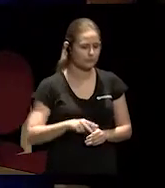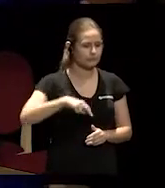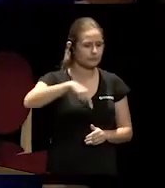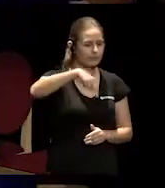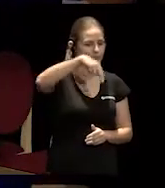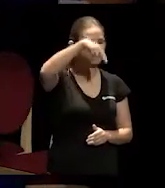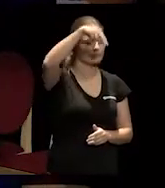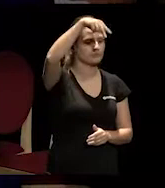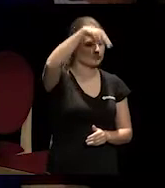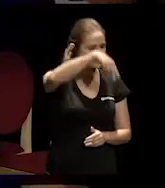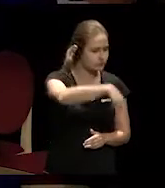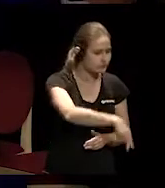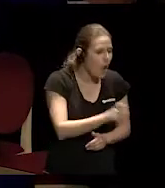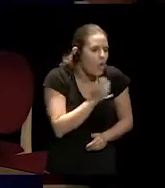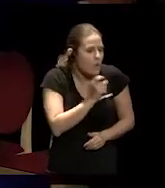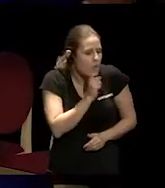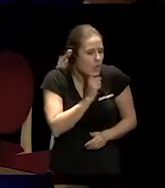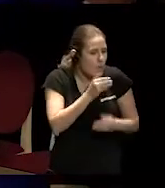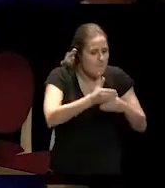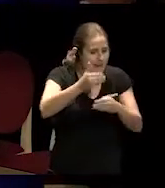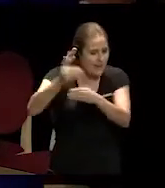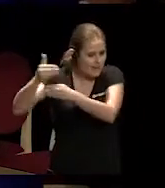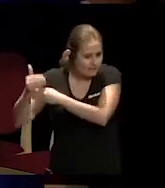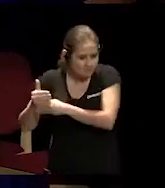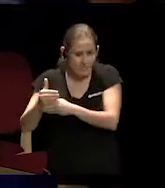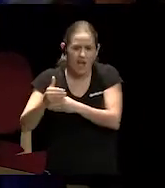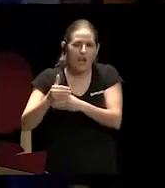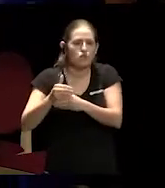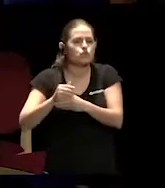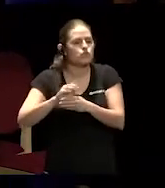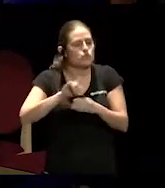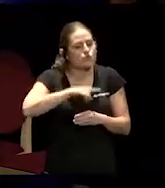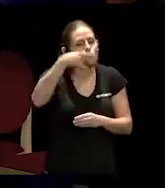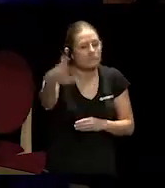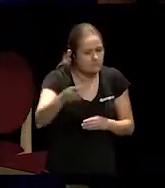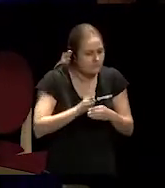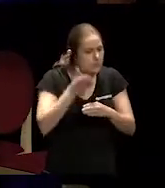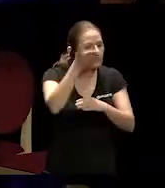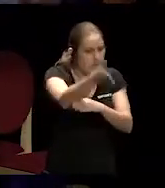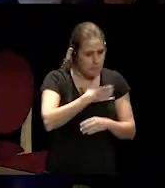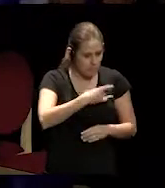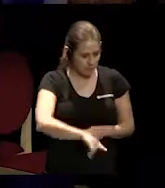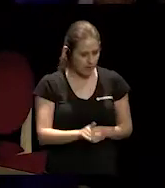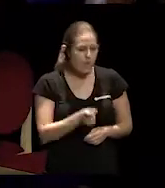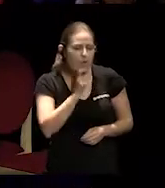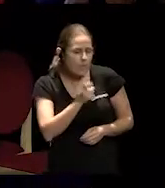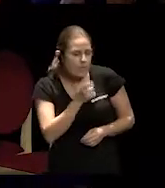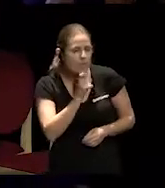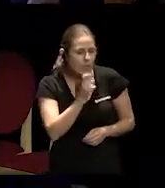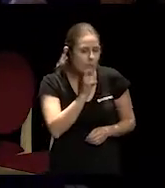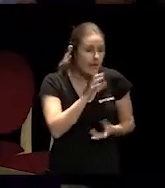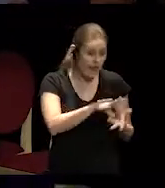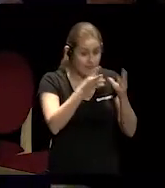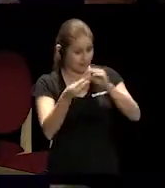que integrar esas barreras arquitectónicas y de espacios verdes y para que los discapacitados las pudieran superar con arreglo a sus